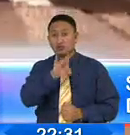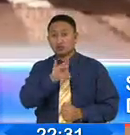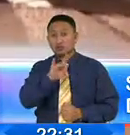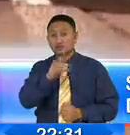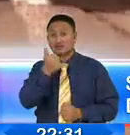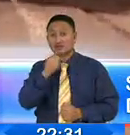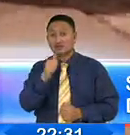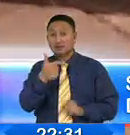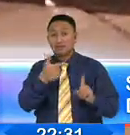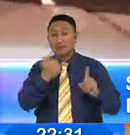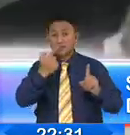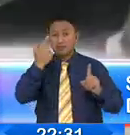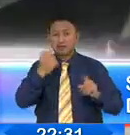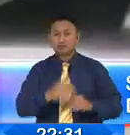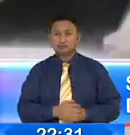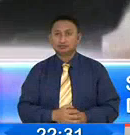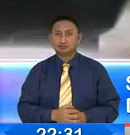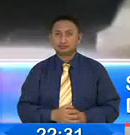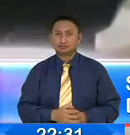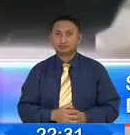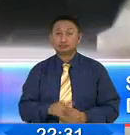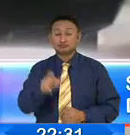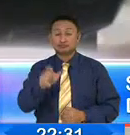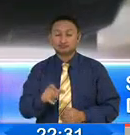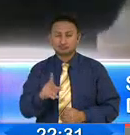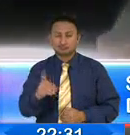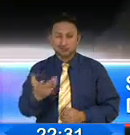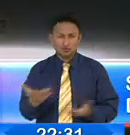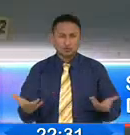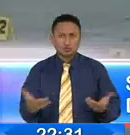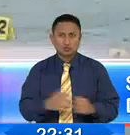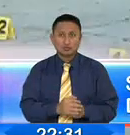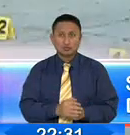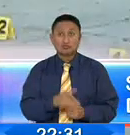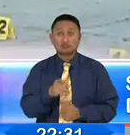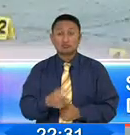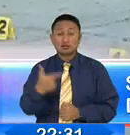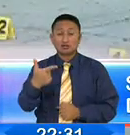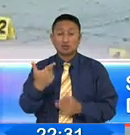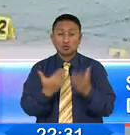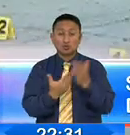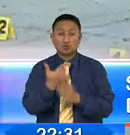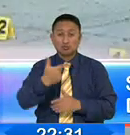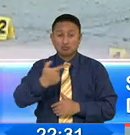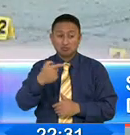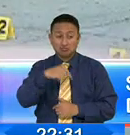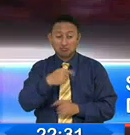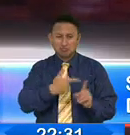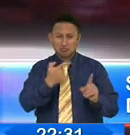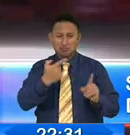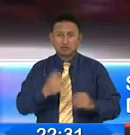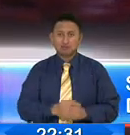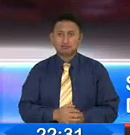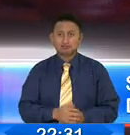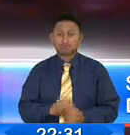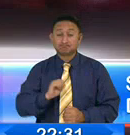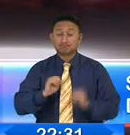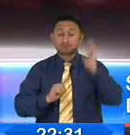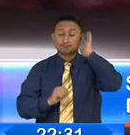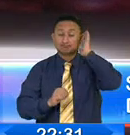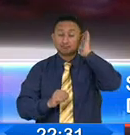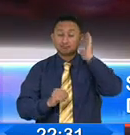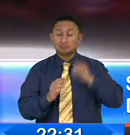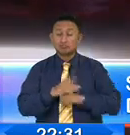3, 5, 8 y hasta 10 impactos de bala. Los pillos utilizaban en su mayoría armas sofisticadas para cometer el hecho, e incluso con